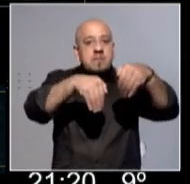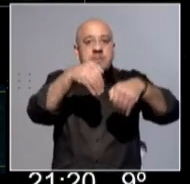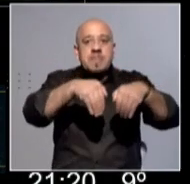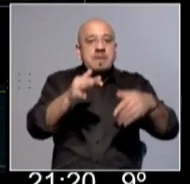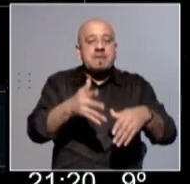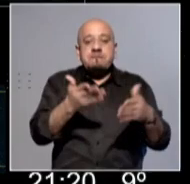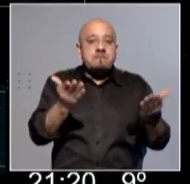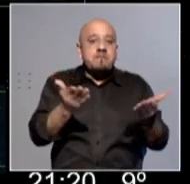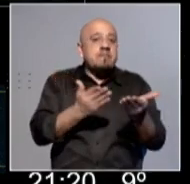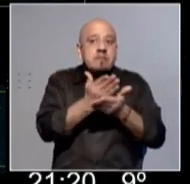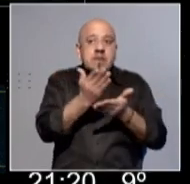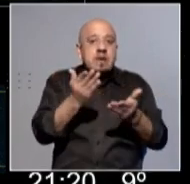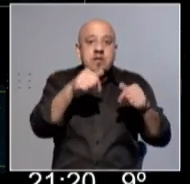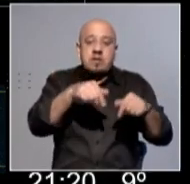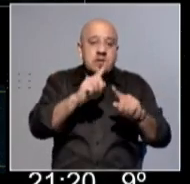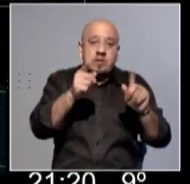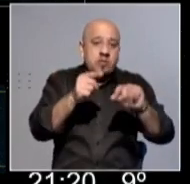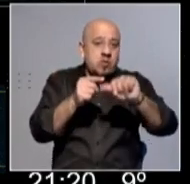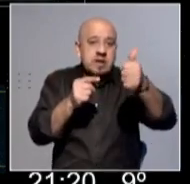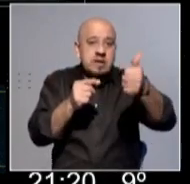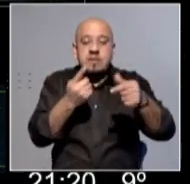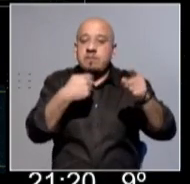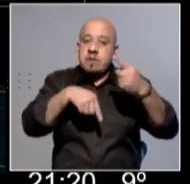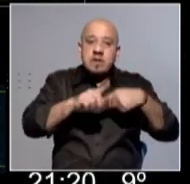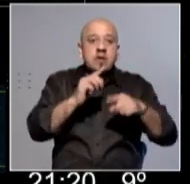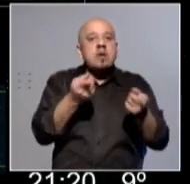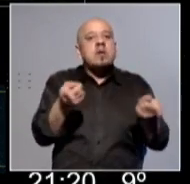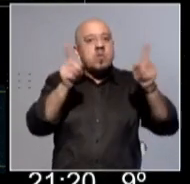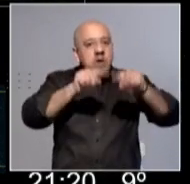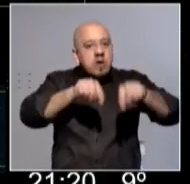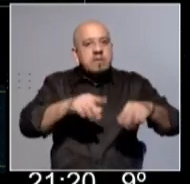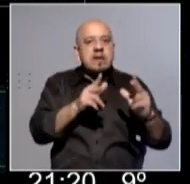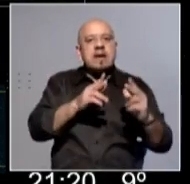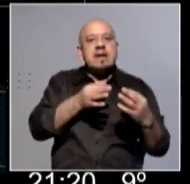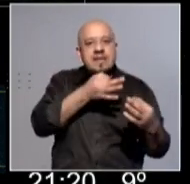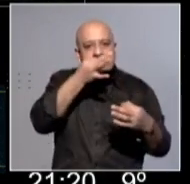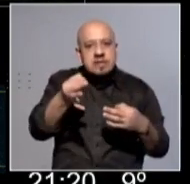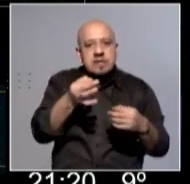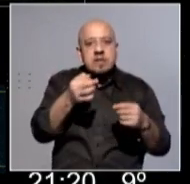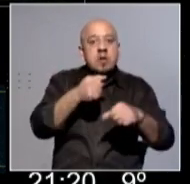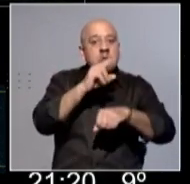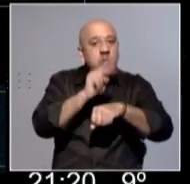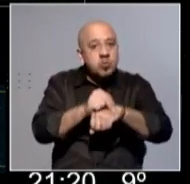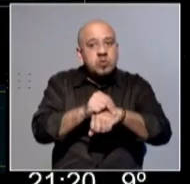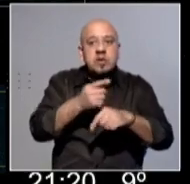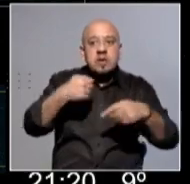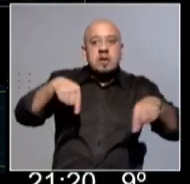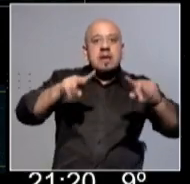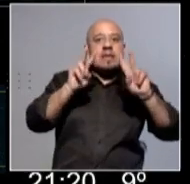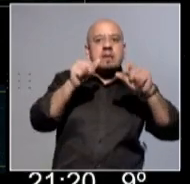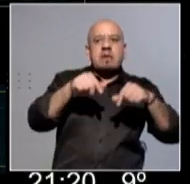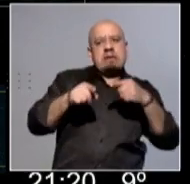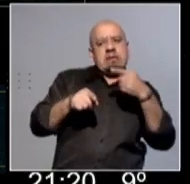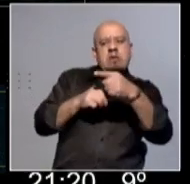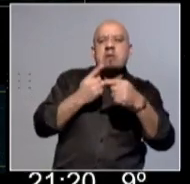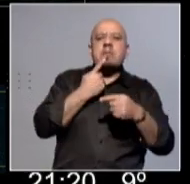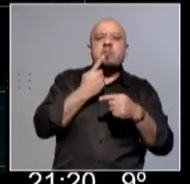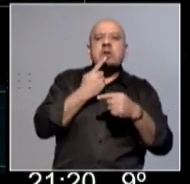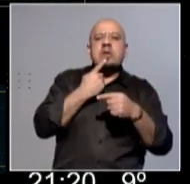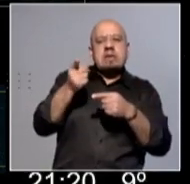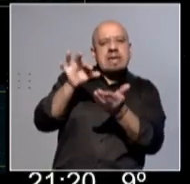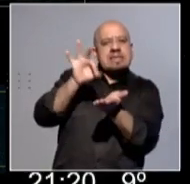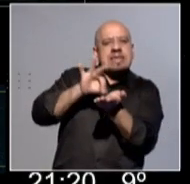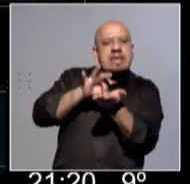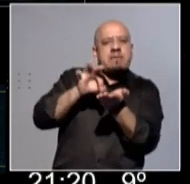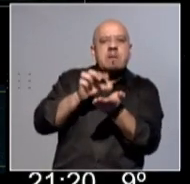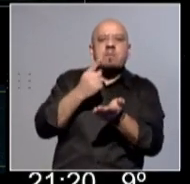malos resultados, suelen tener malos resultados electorales, pero vuelven a insistir. O sea, usan la antipolítica como un espacio,